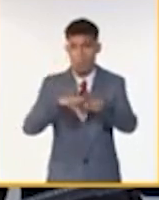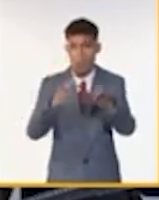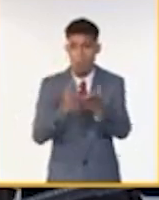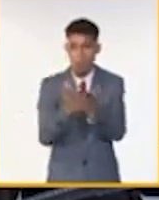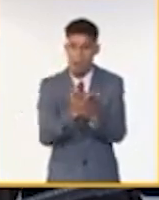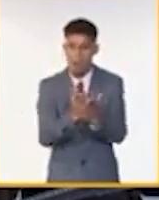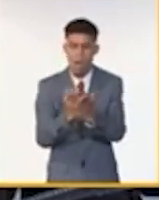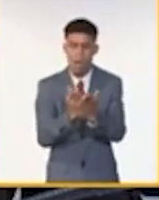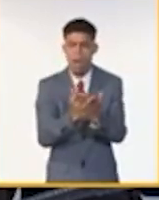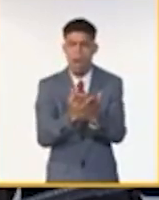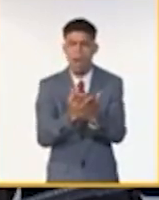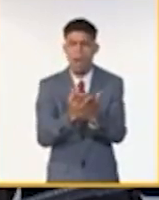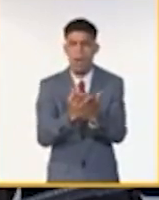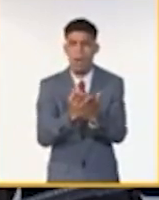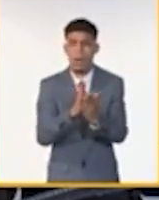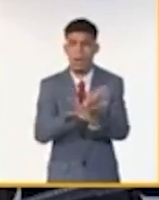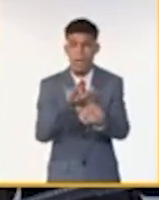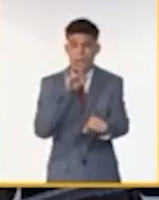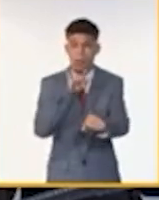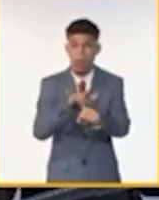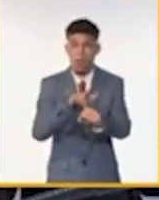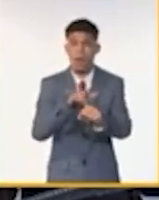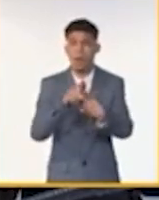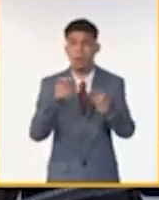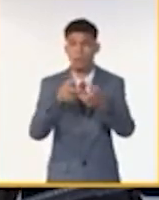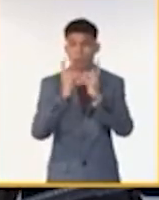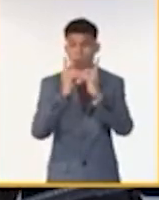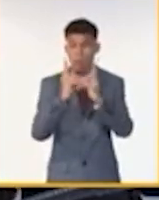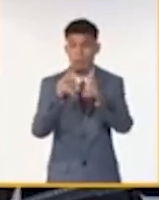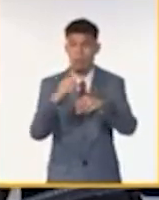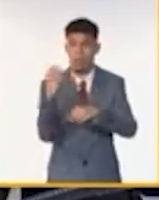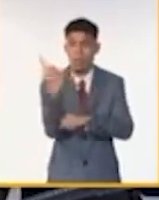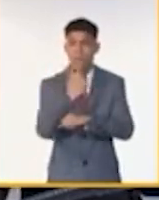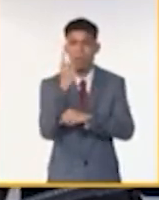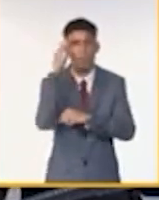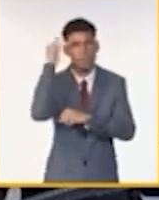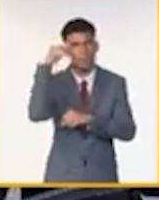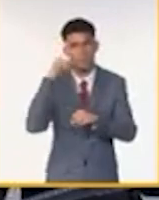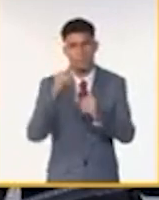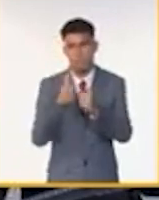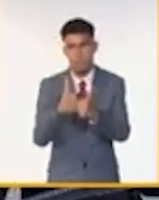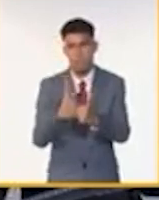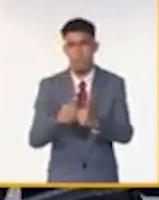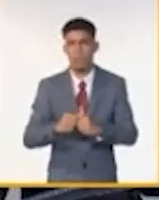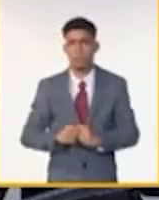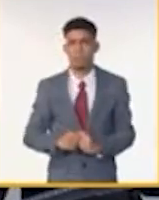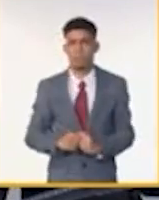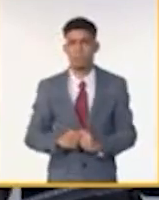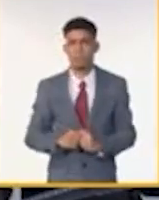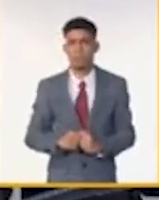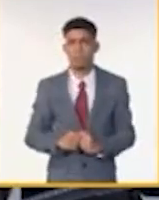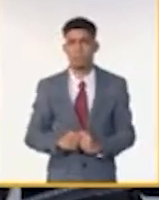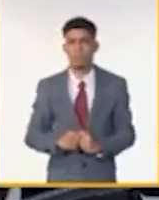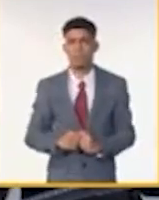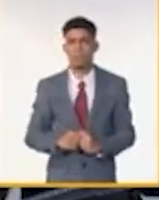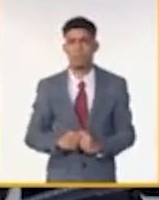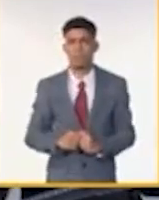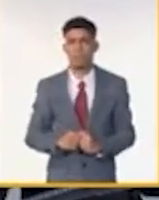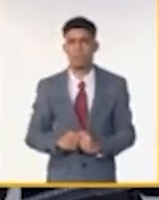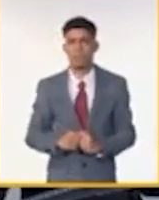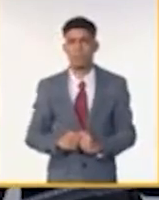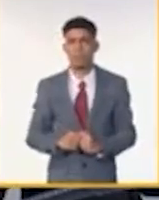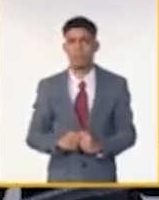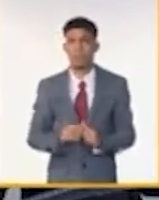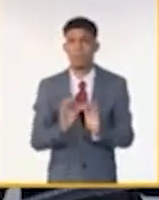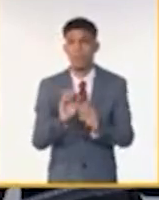Julio se discutió la ley de extranjería con iguales propósito y se produjeron 11 intervenciones por